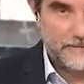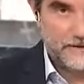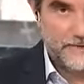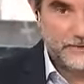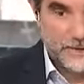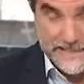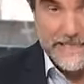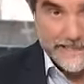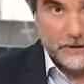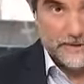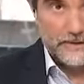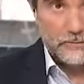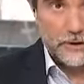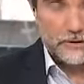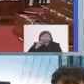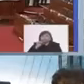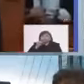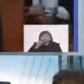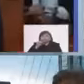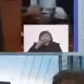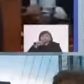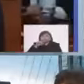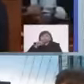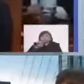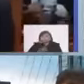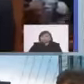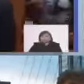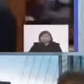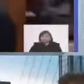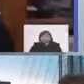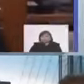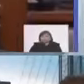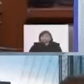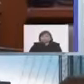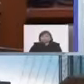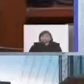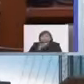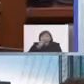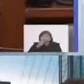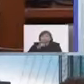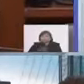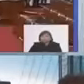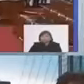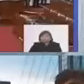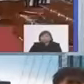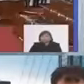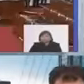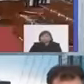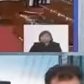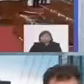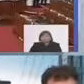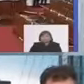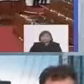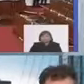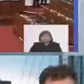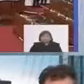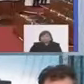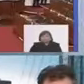más lo que está sucediendo. John, un verdadero gusto, bienvenido, buenas tardes. Muy buenas tardes, es un día